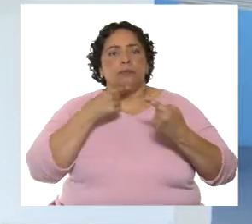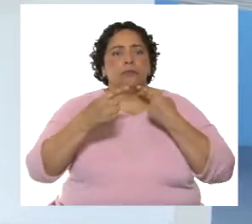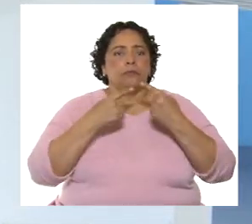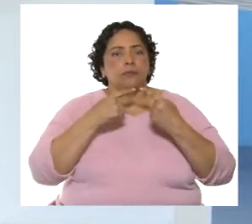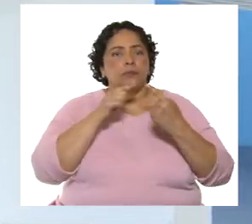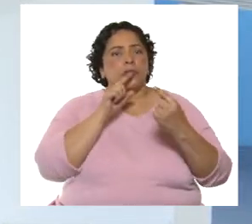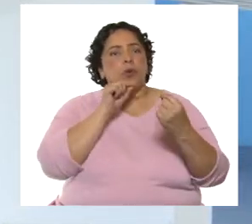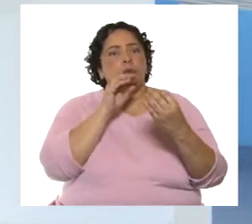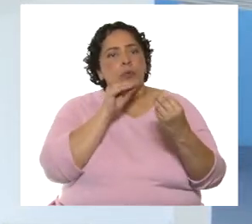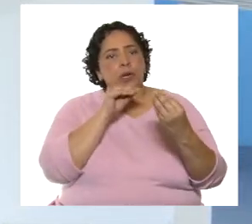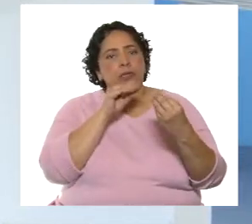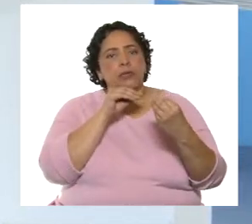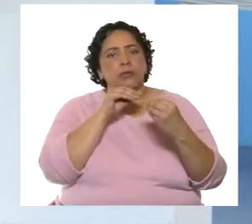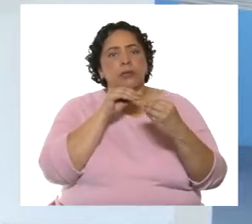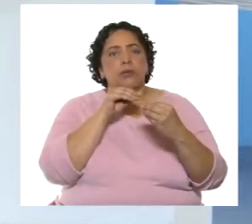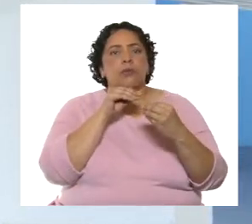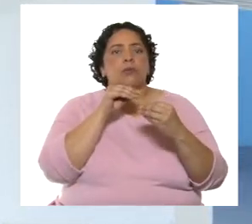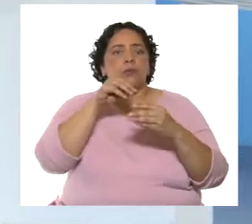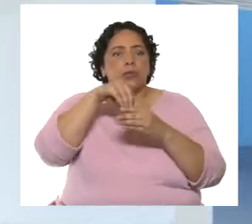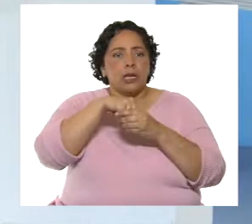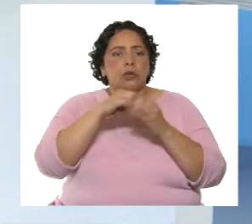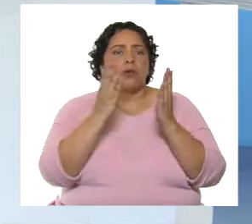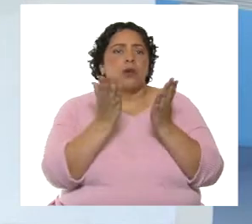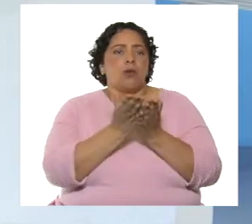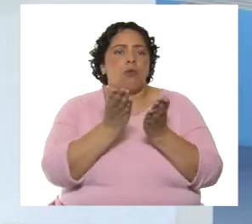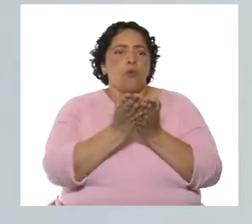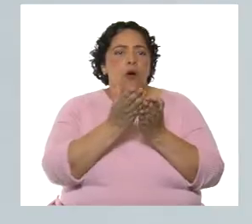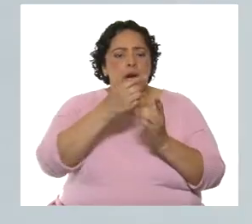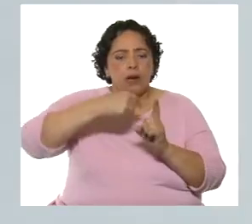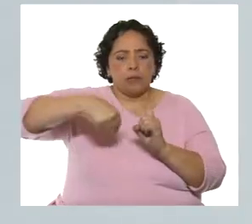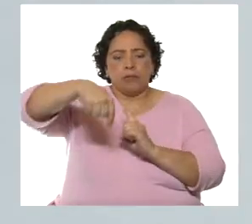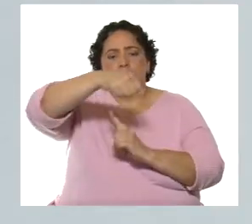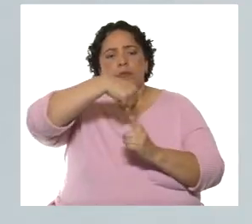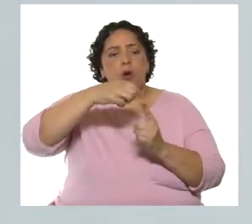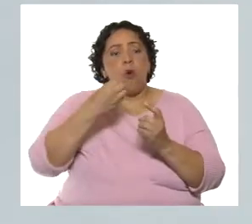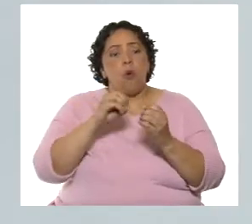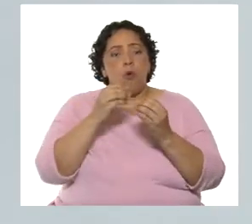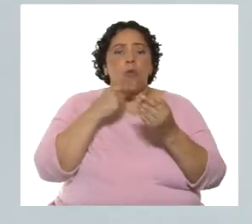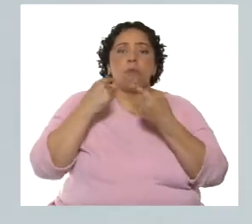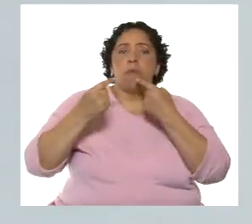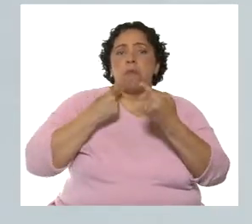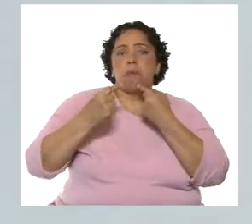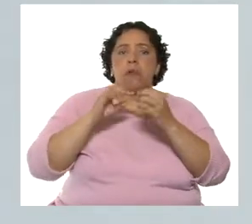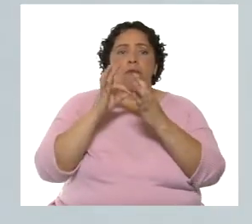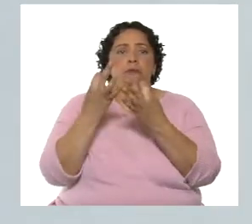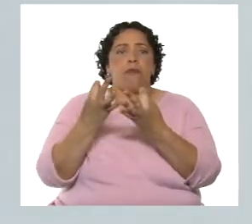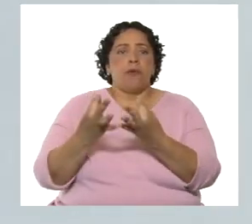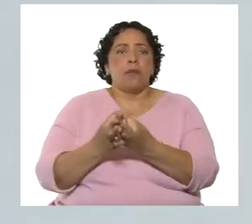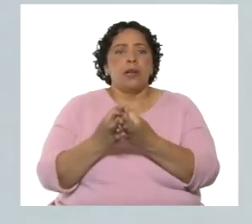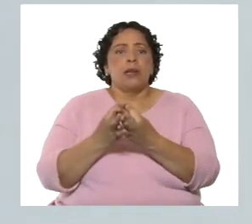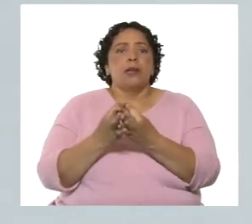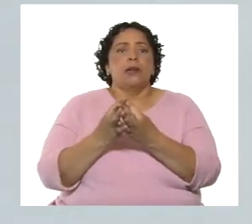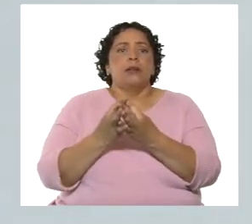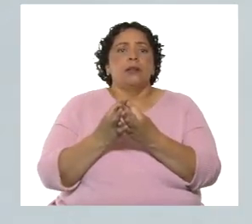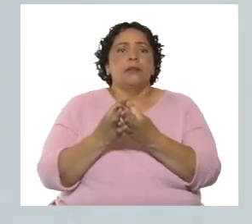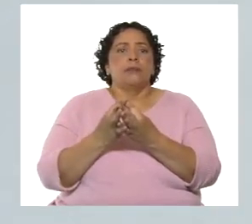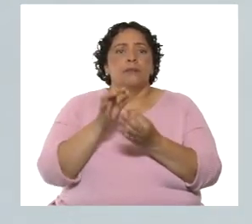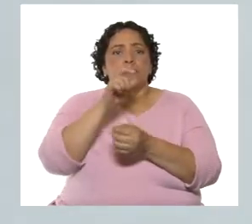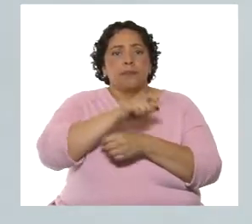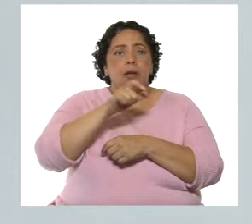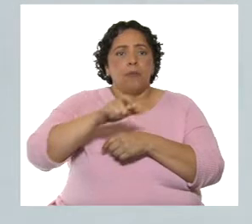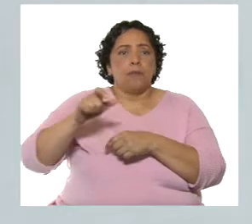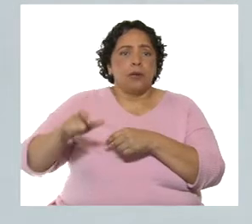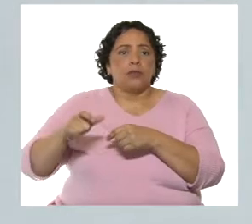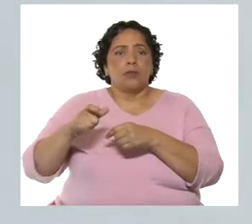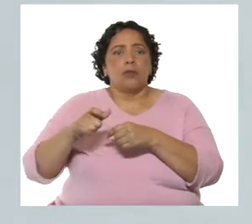nuestros compañeros dentro del aula de clase, con los miembros de nuestra familia, ¿verdad? Con esas personas